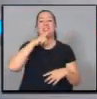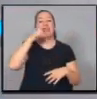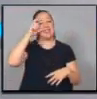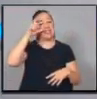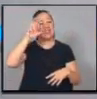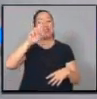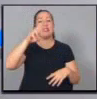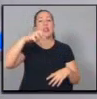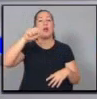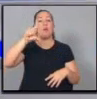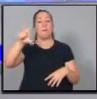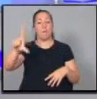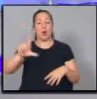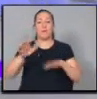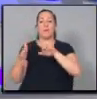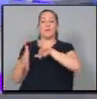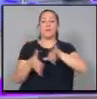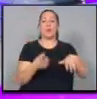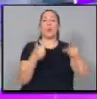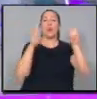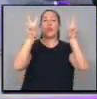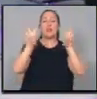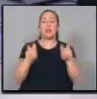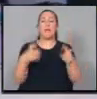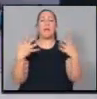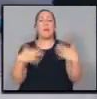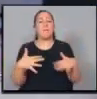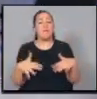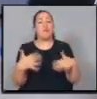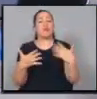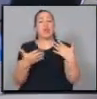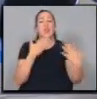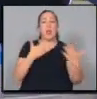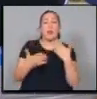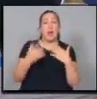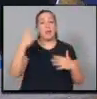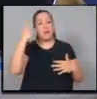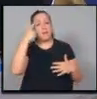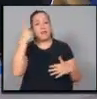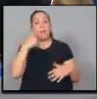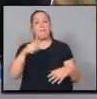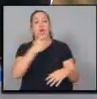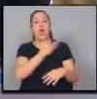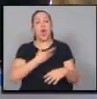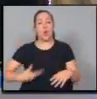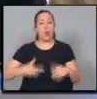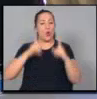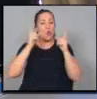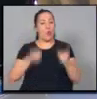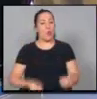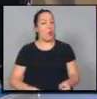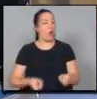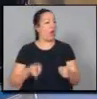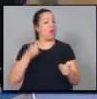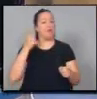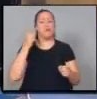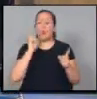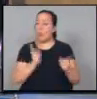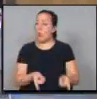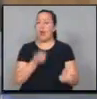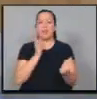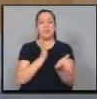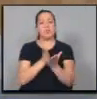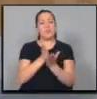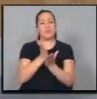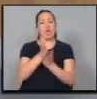Un tema que ha dado mucho para el análisis, el debate también, pero que el gobierno de todas maneras sigue llevando adelante, y a partir